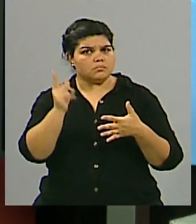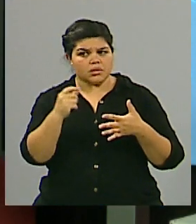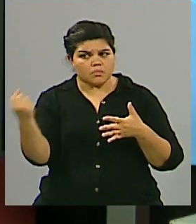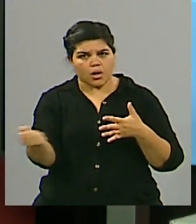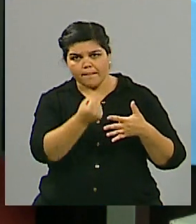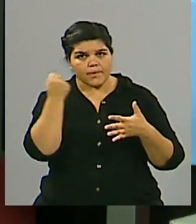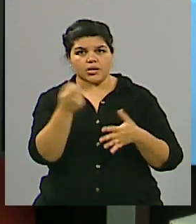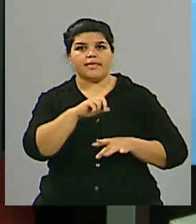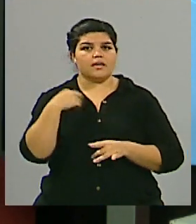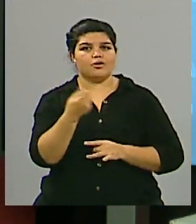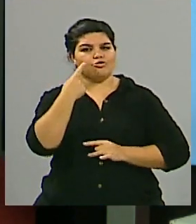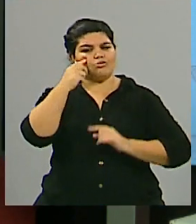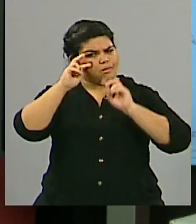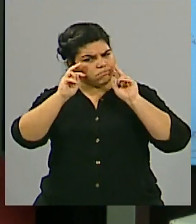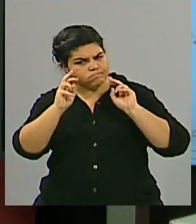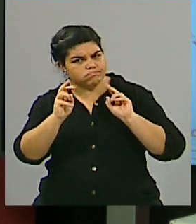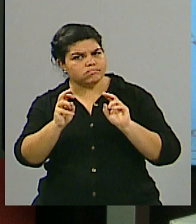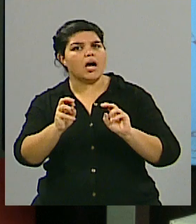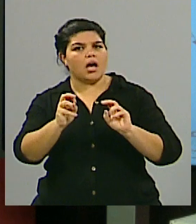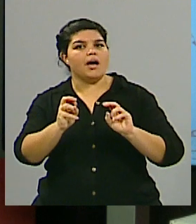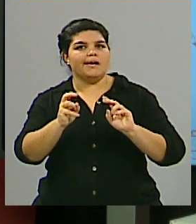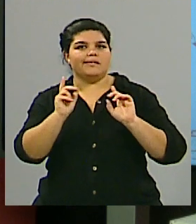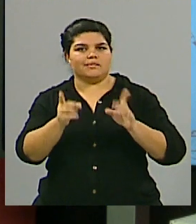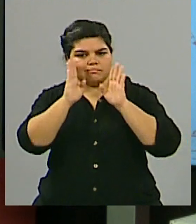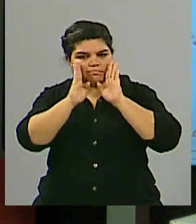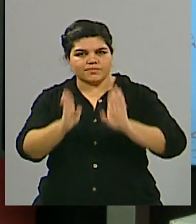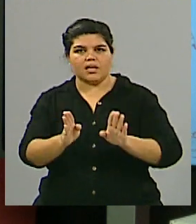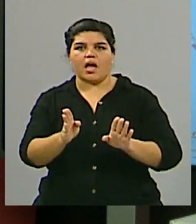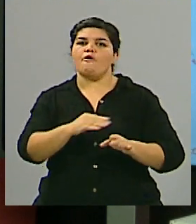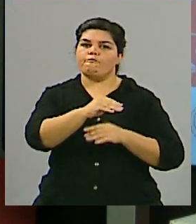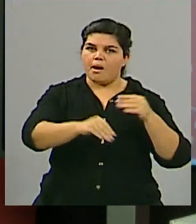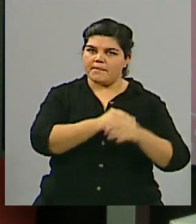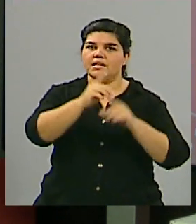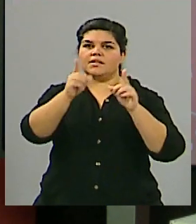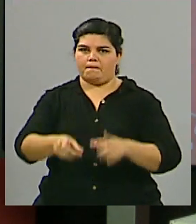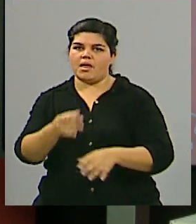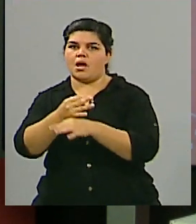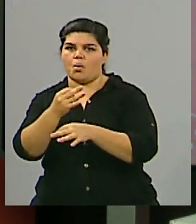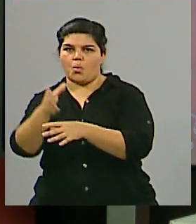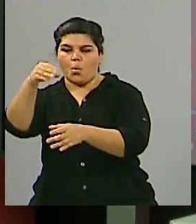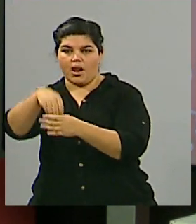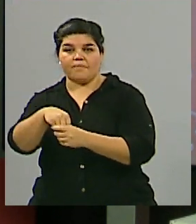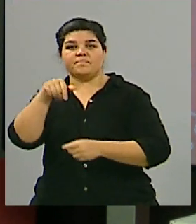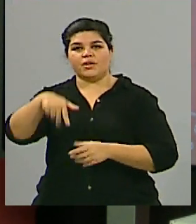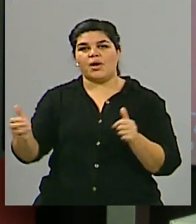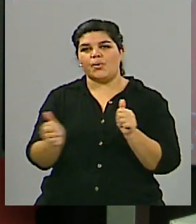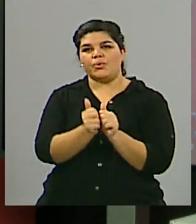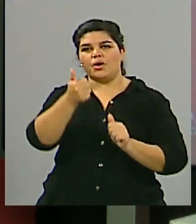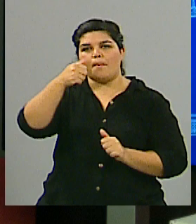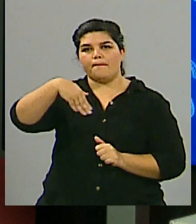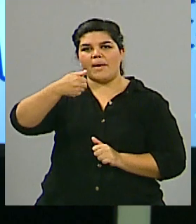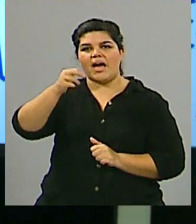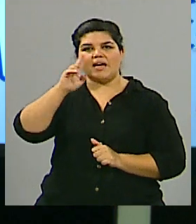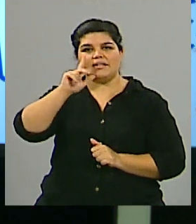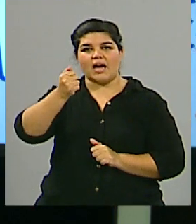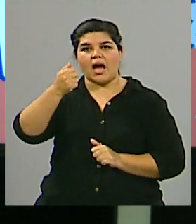en el ámbito familiar y obviamente aún más en el ámbito escolar. Lo vamos a hablar con María Ana Barroso, que la tenemos acá con